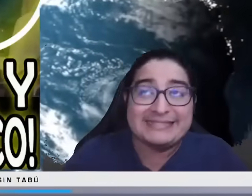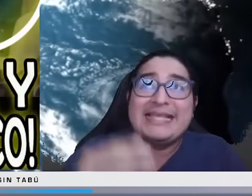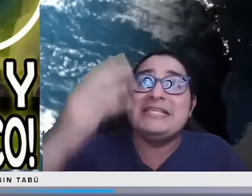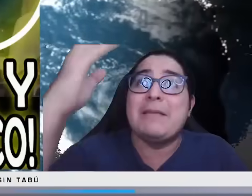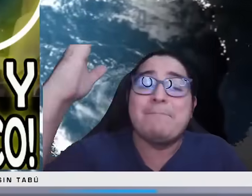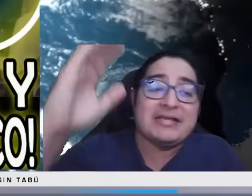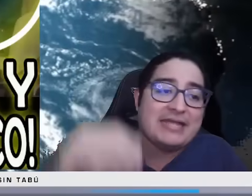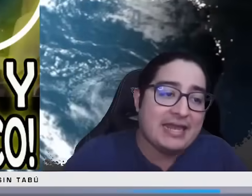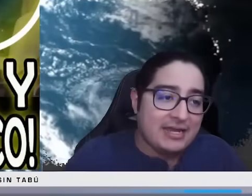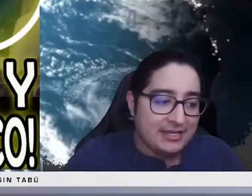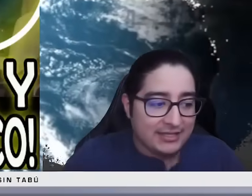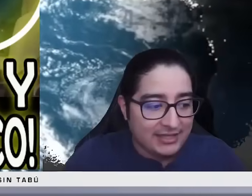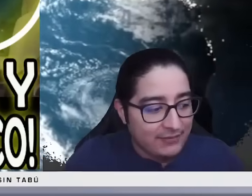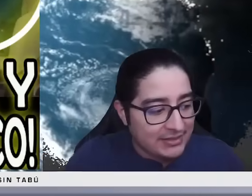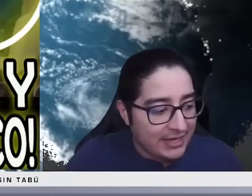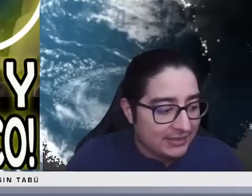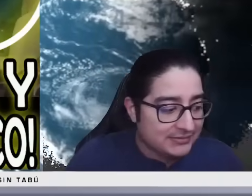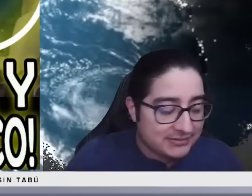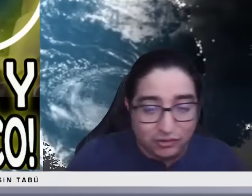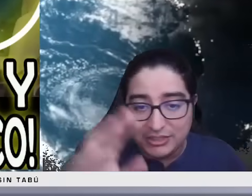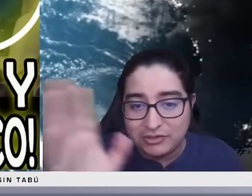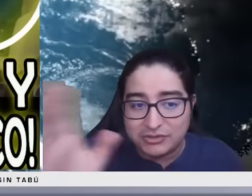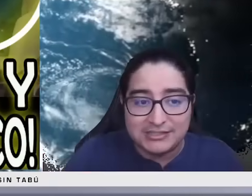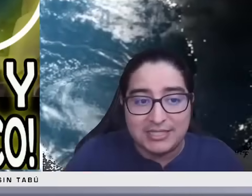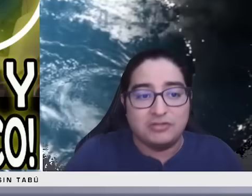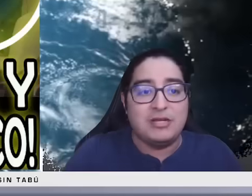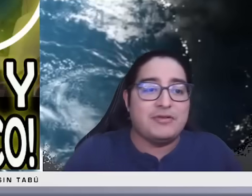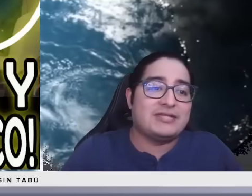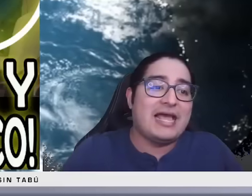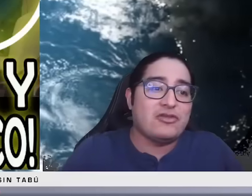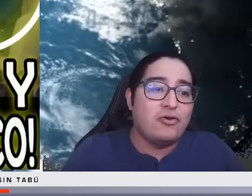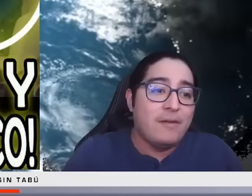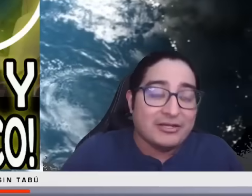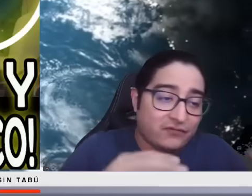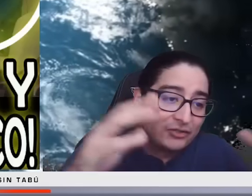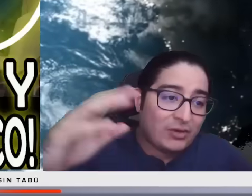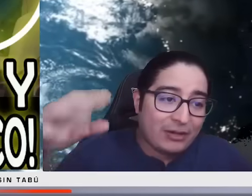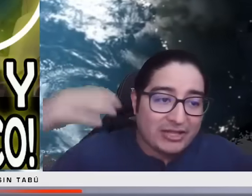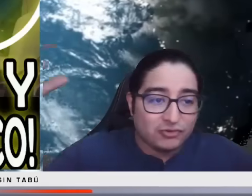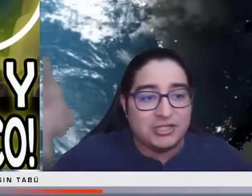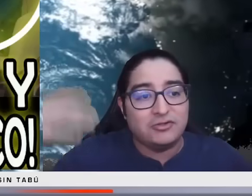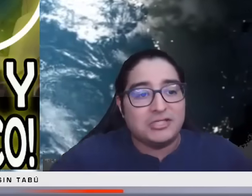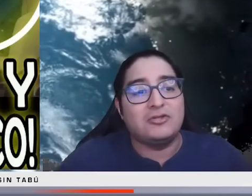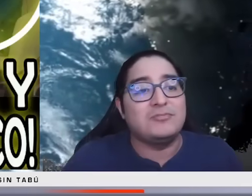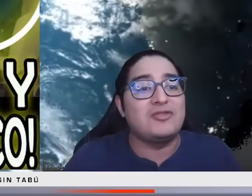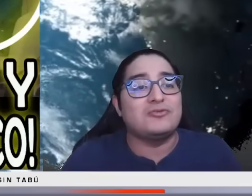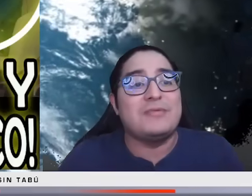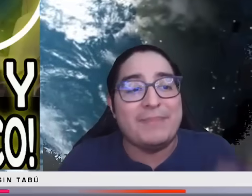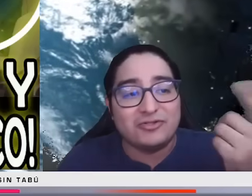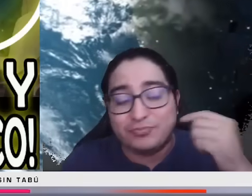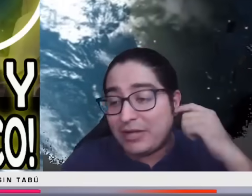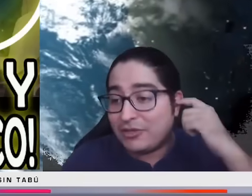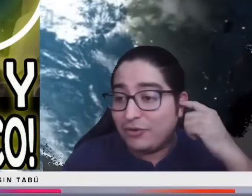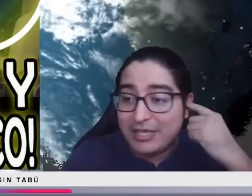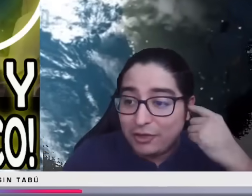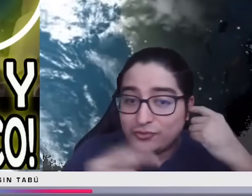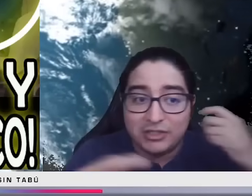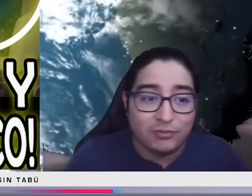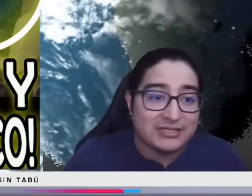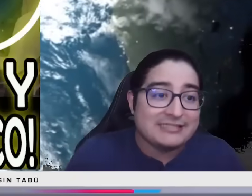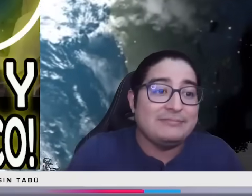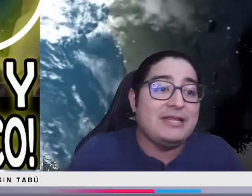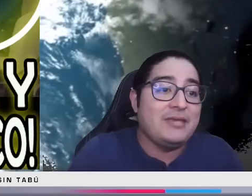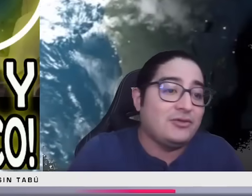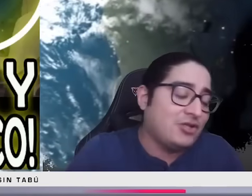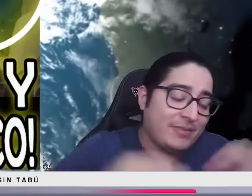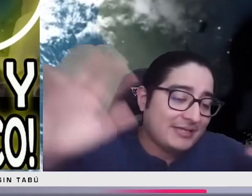la excelsa empresaria que de vender 200, 300 mil pesos al año pasó a facturar 400, 500 millones de pesos por año y los